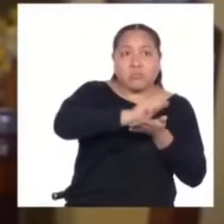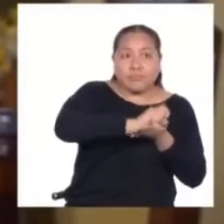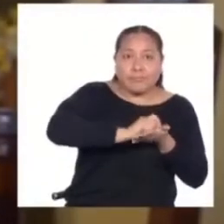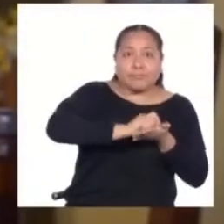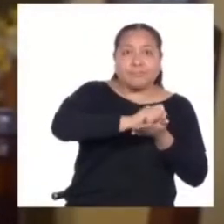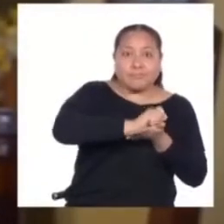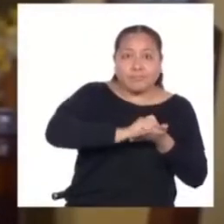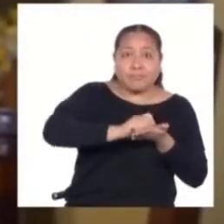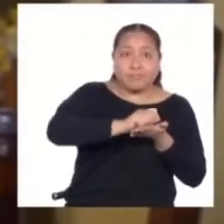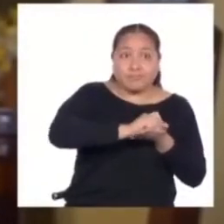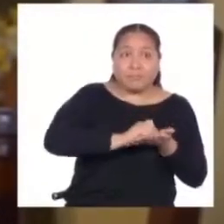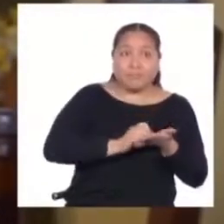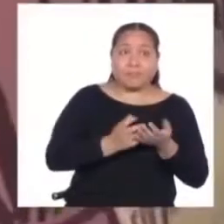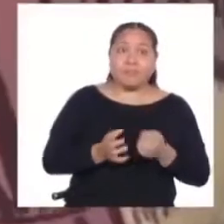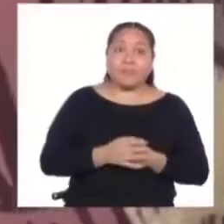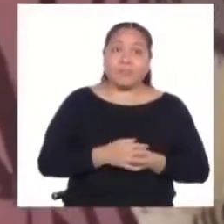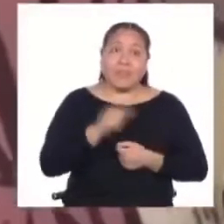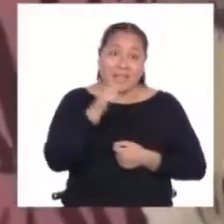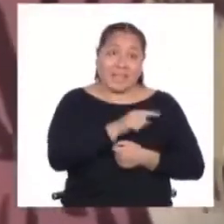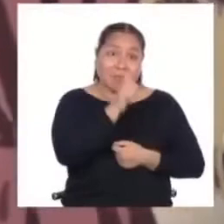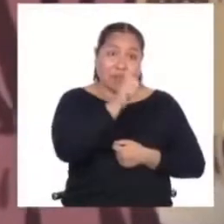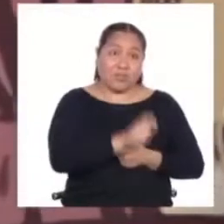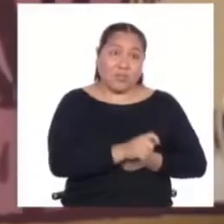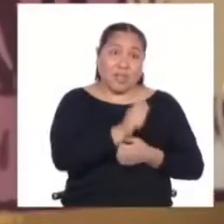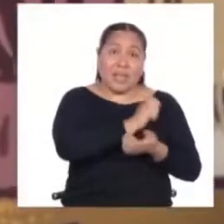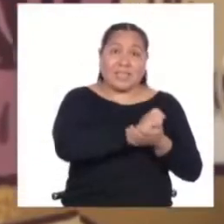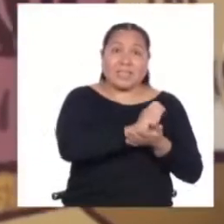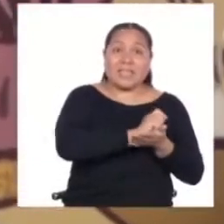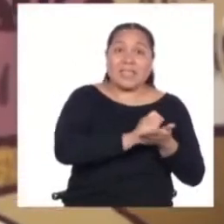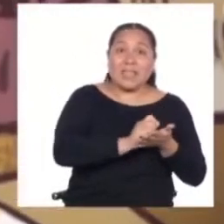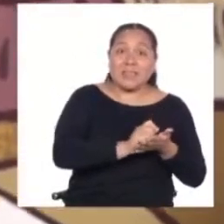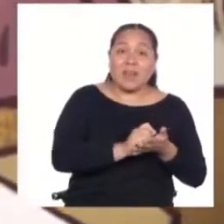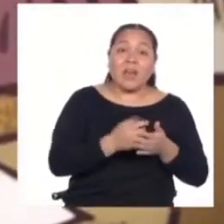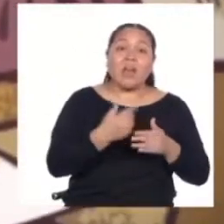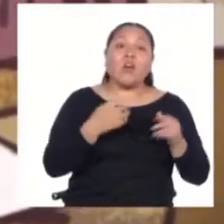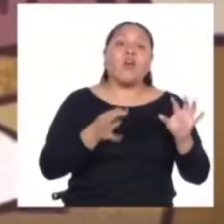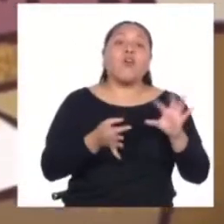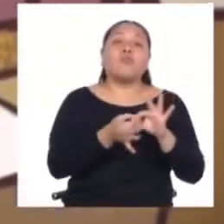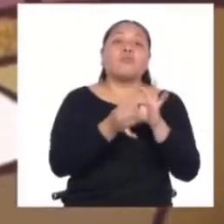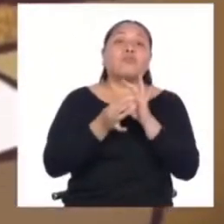y con la colaboración que escribe de un mestizo.